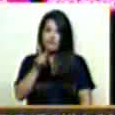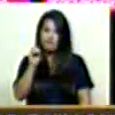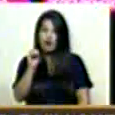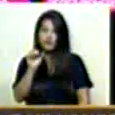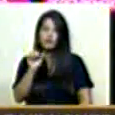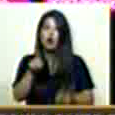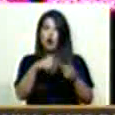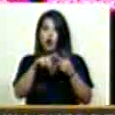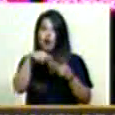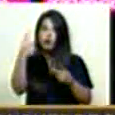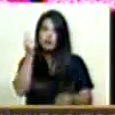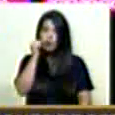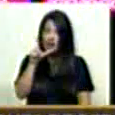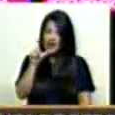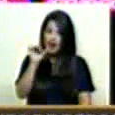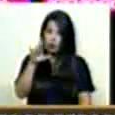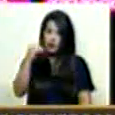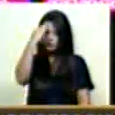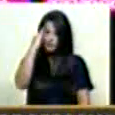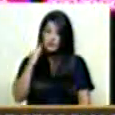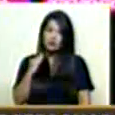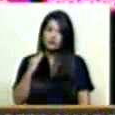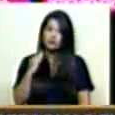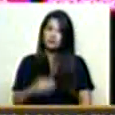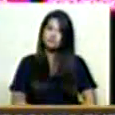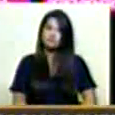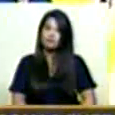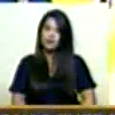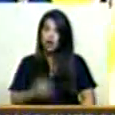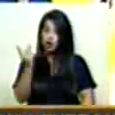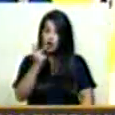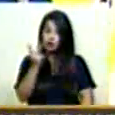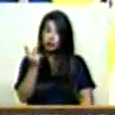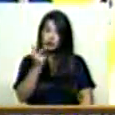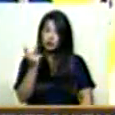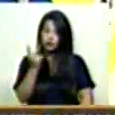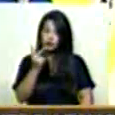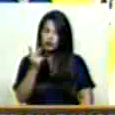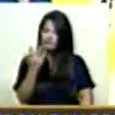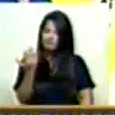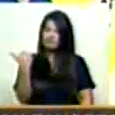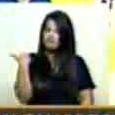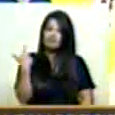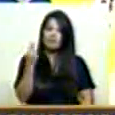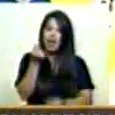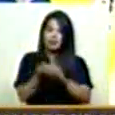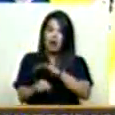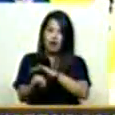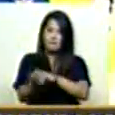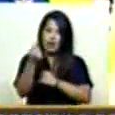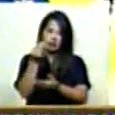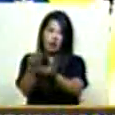laura vanessa ruiz lugo quienes servían a fujián de financistas